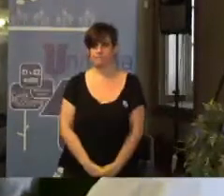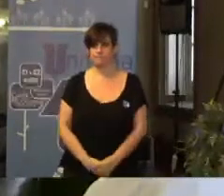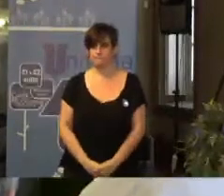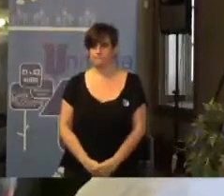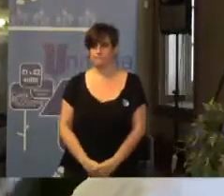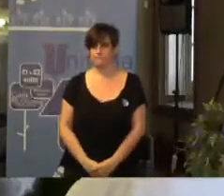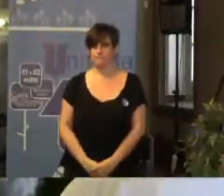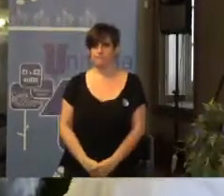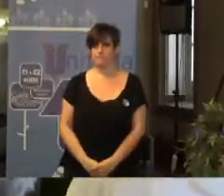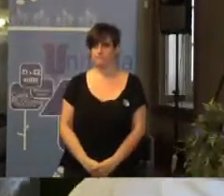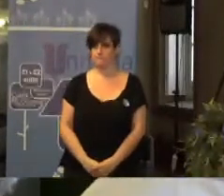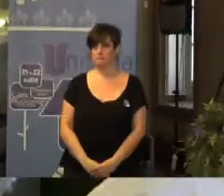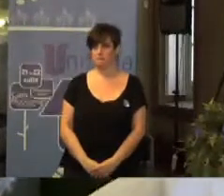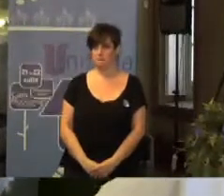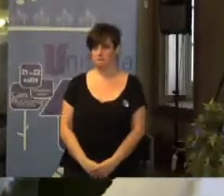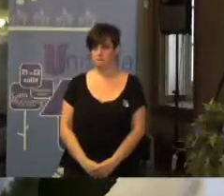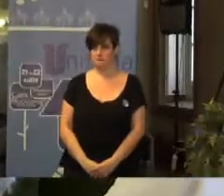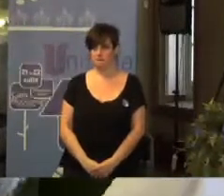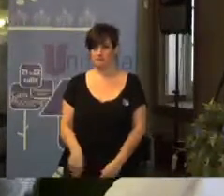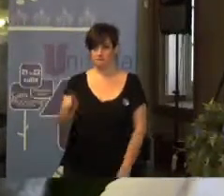ali había outra pregunta.